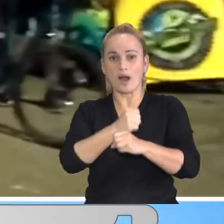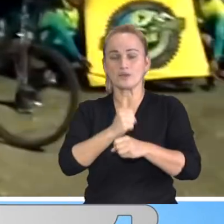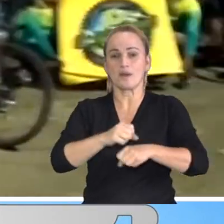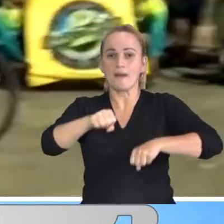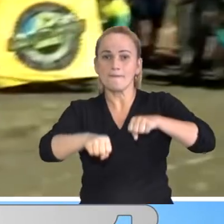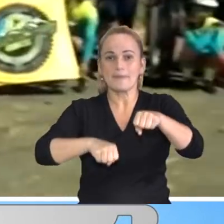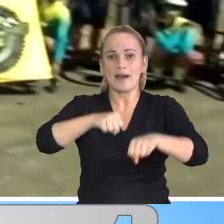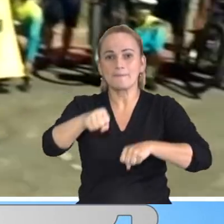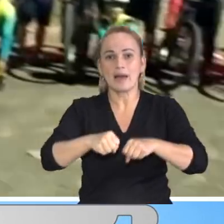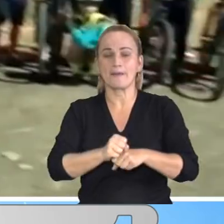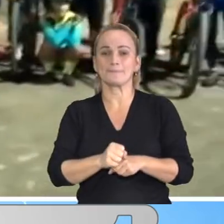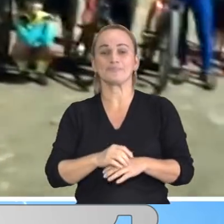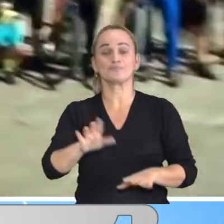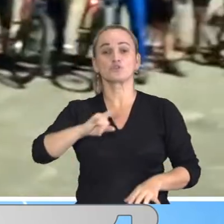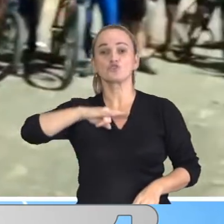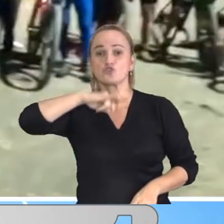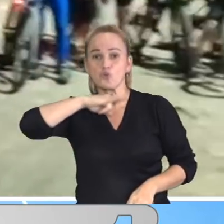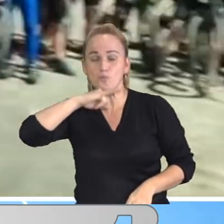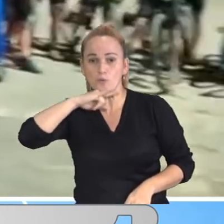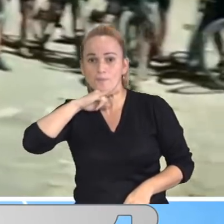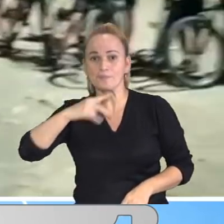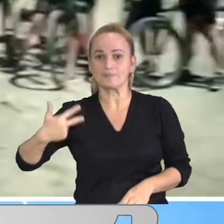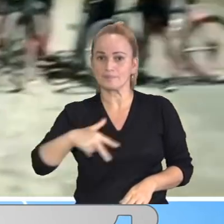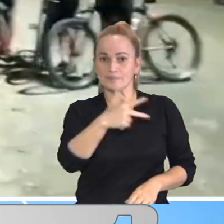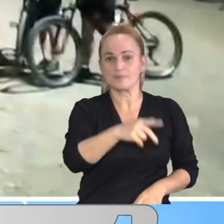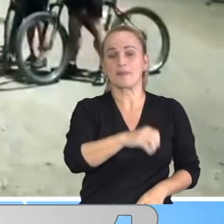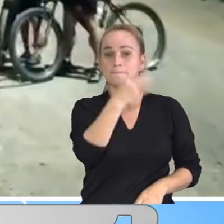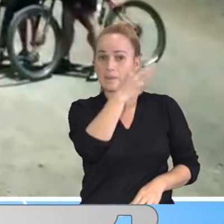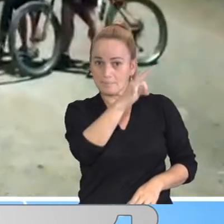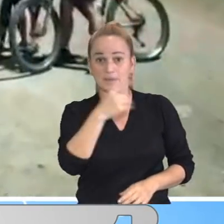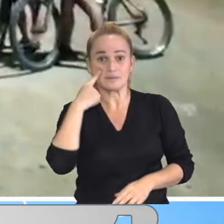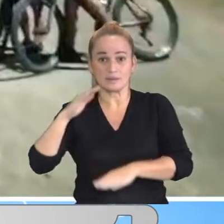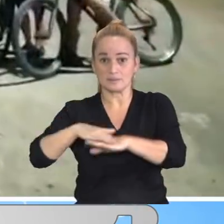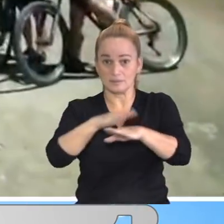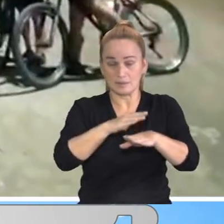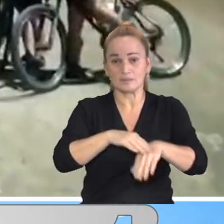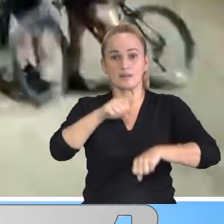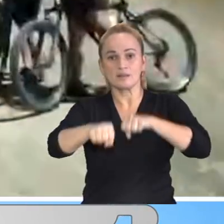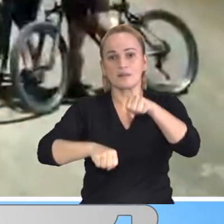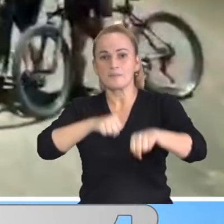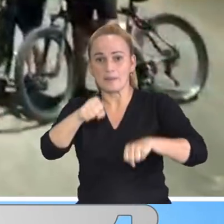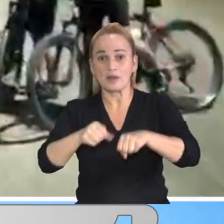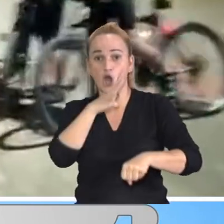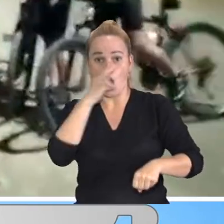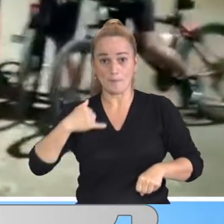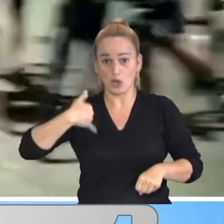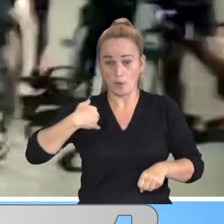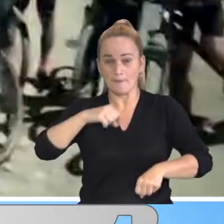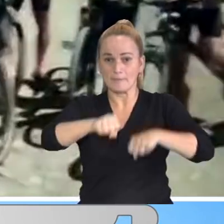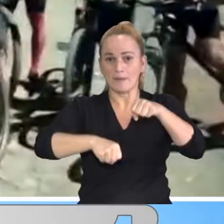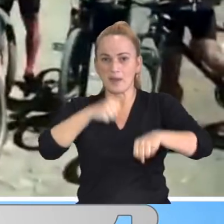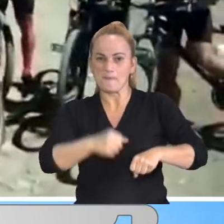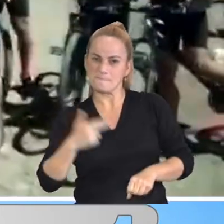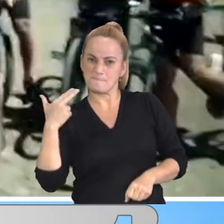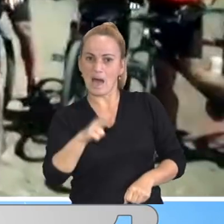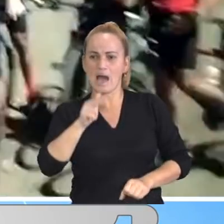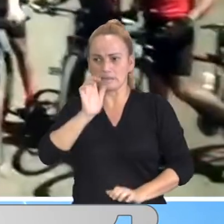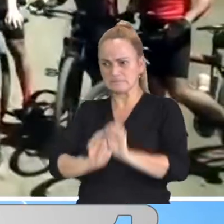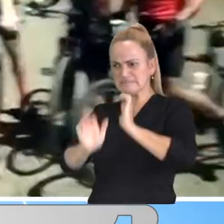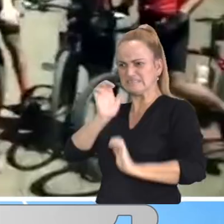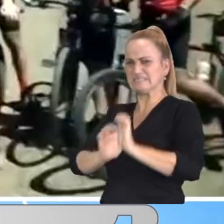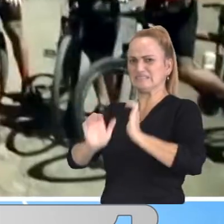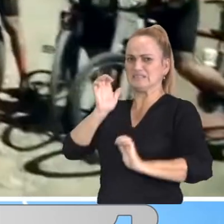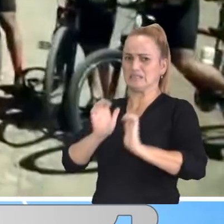comunica con el municipio de Palmira. Recordemos que este deportista fue asesinado, al parecer, cuando puso